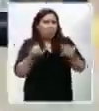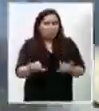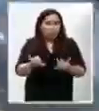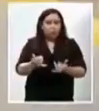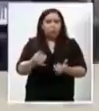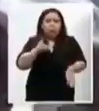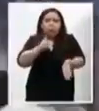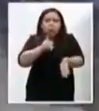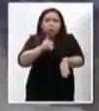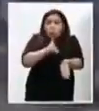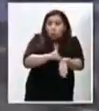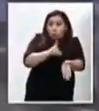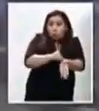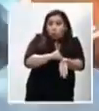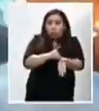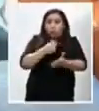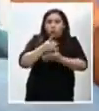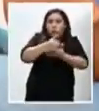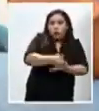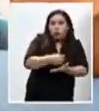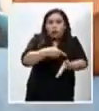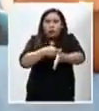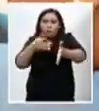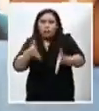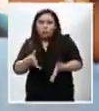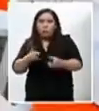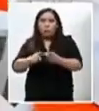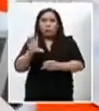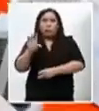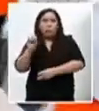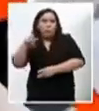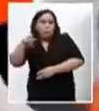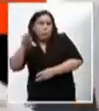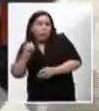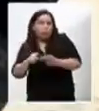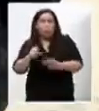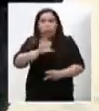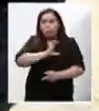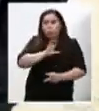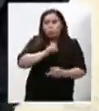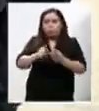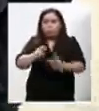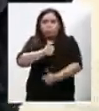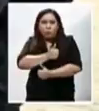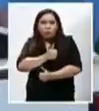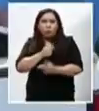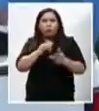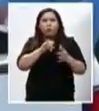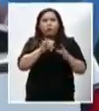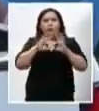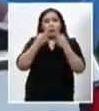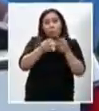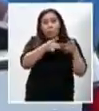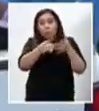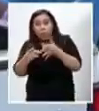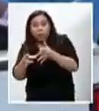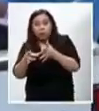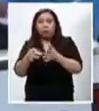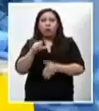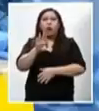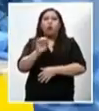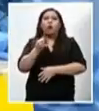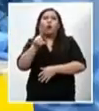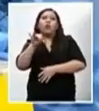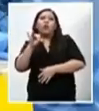Estamos hablando de médicos que están ayudando, enfermeras, COPECO, policías, militares, guías de familia, Código